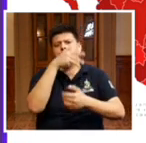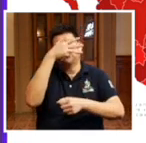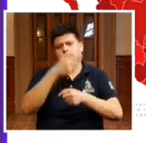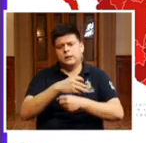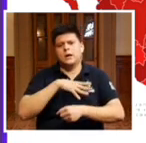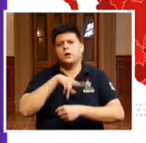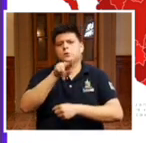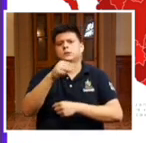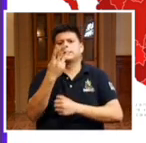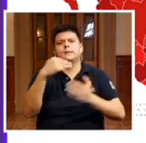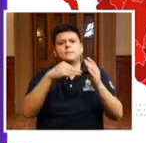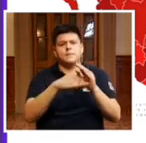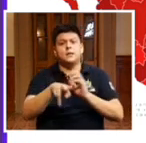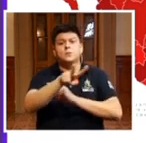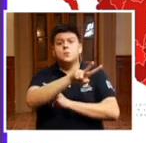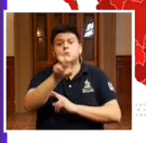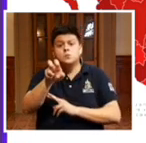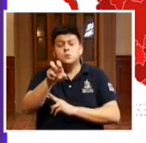con